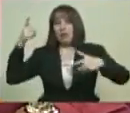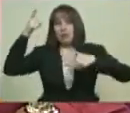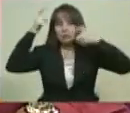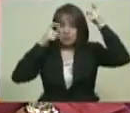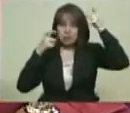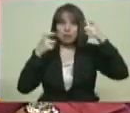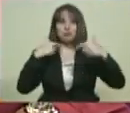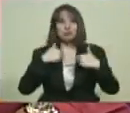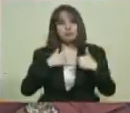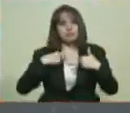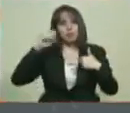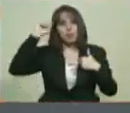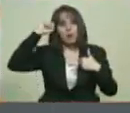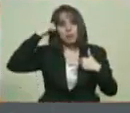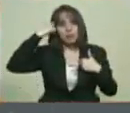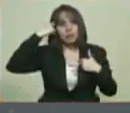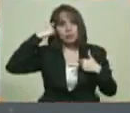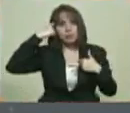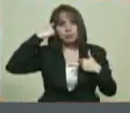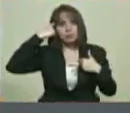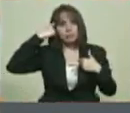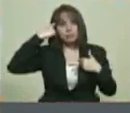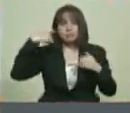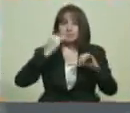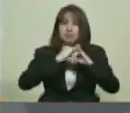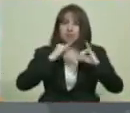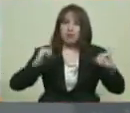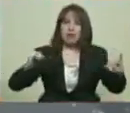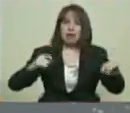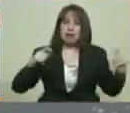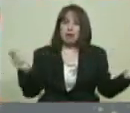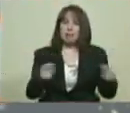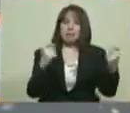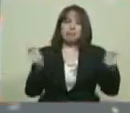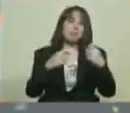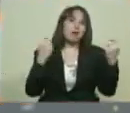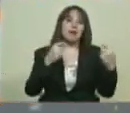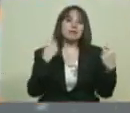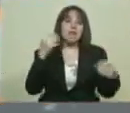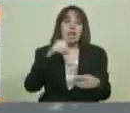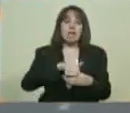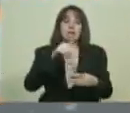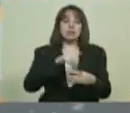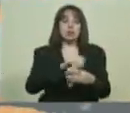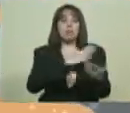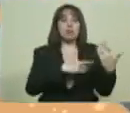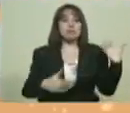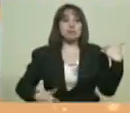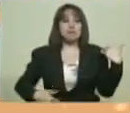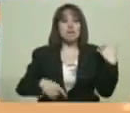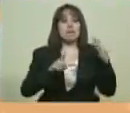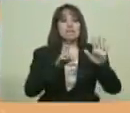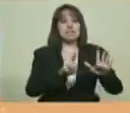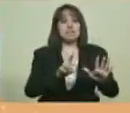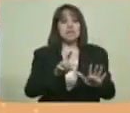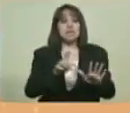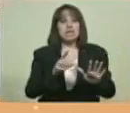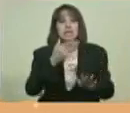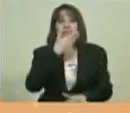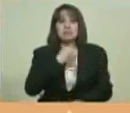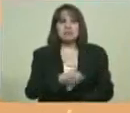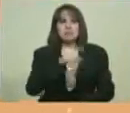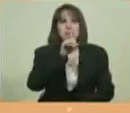Yo lo recuerdo. Eso fue para el cierre de campaña de las elecciones presidenciales del 6 de